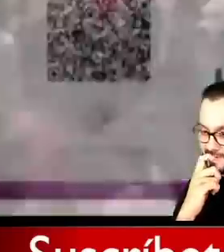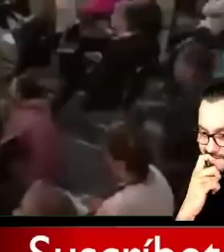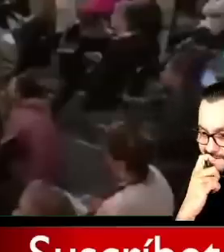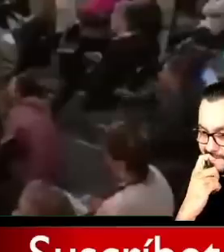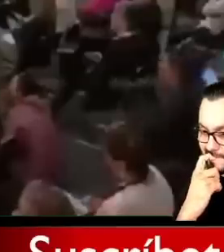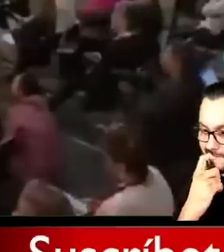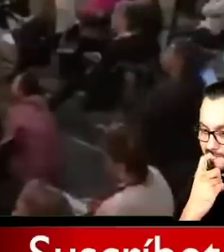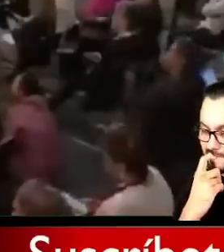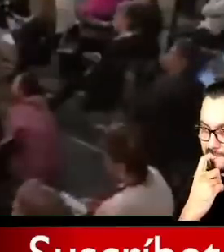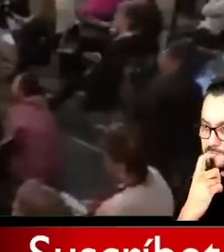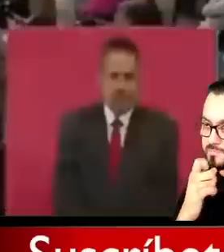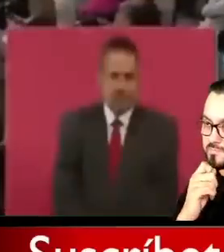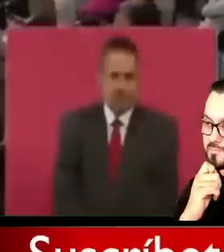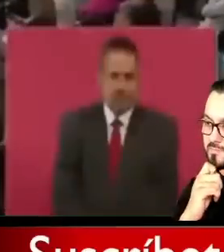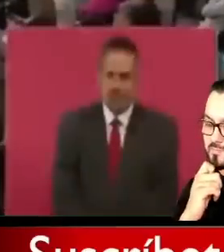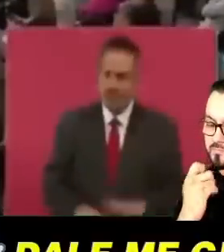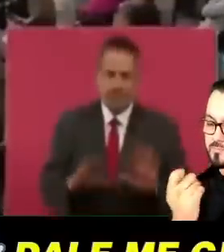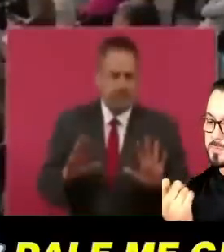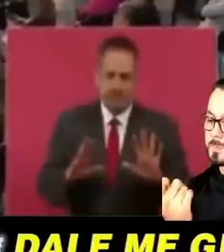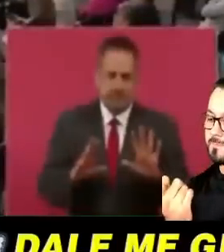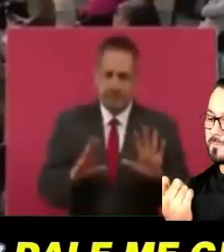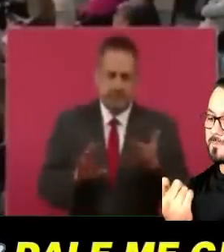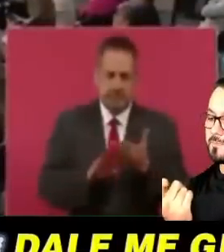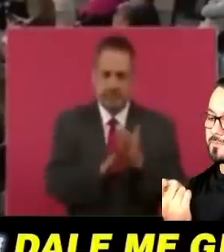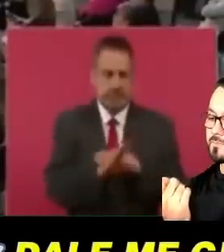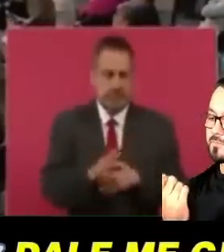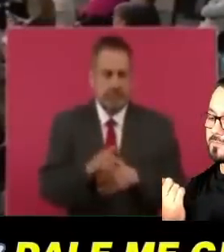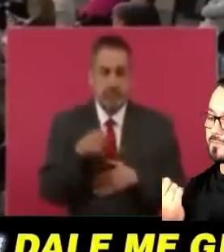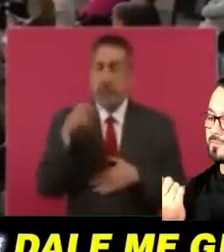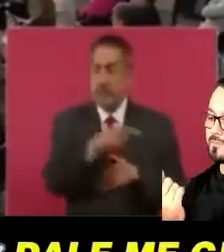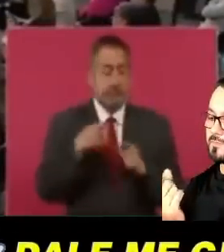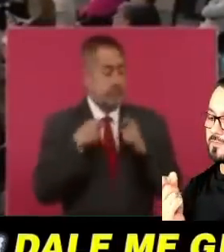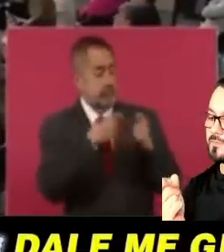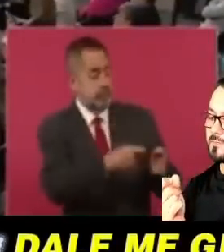representa al gobierno, porque sí, en el Reforma